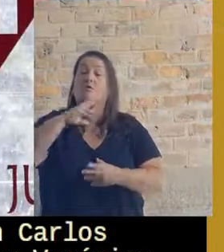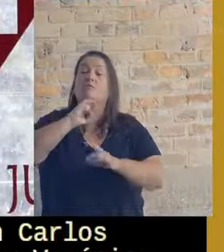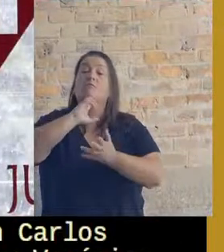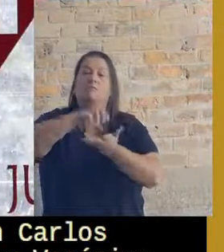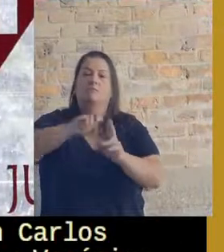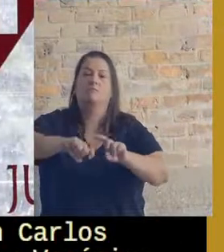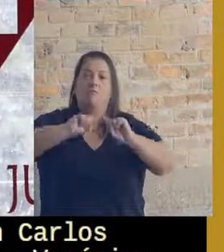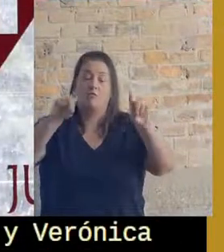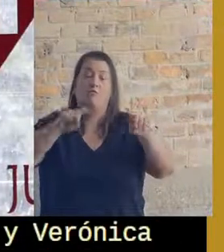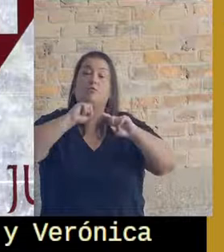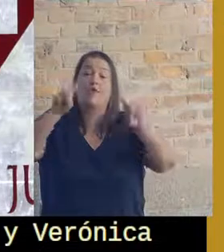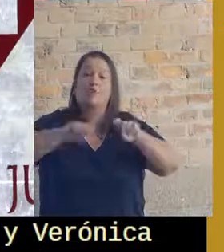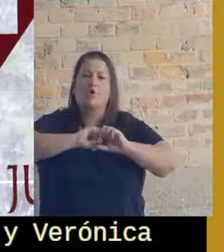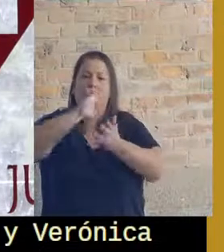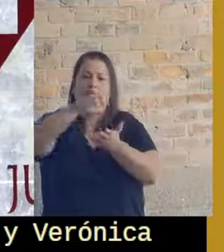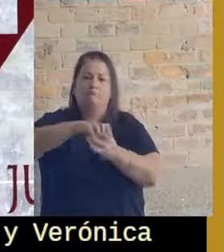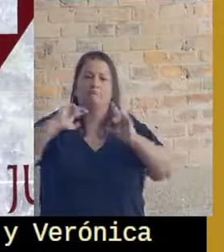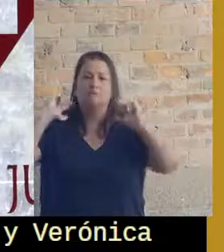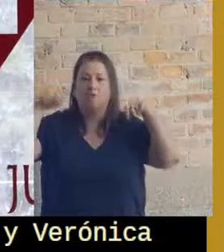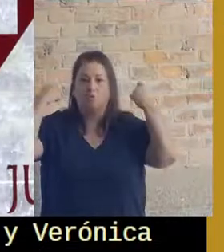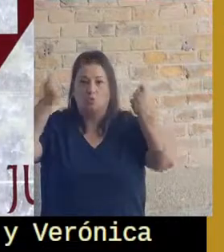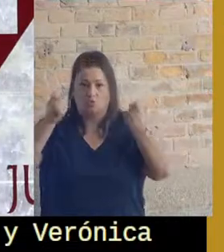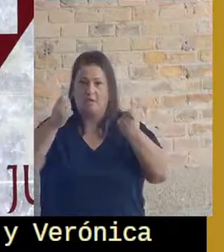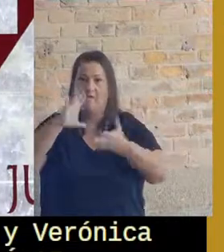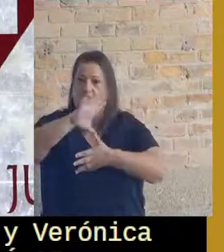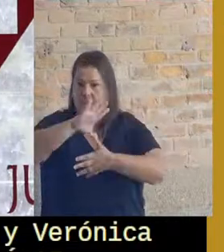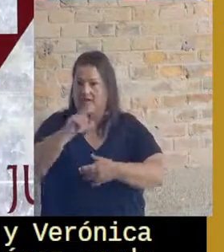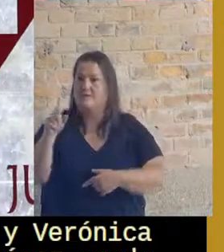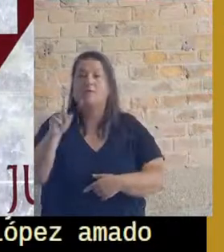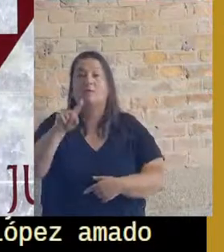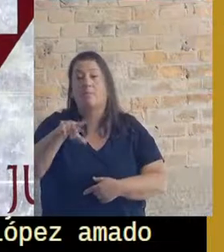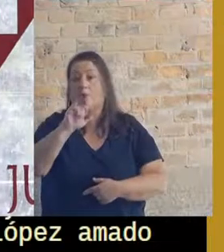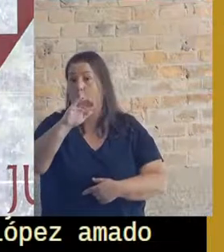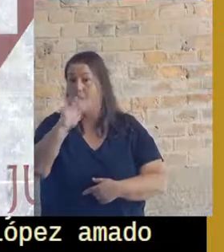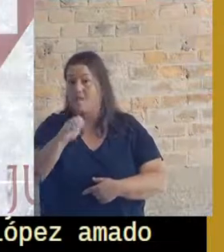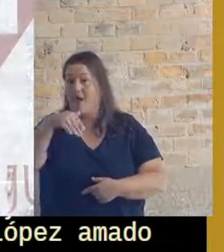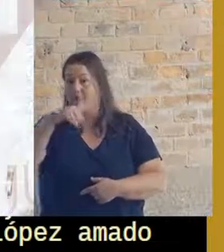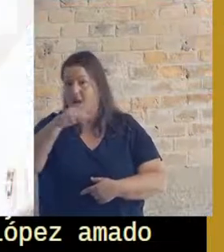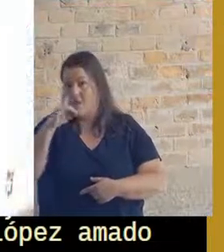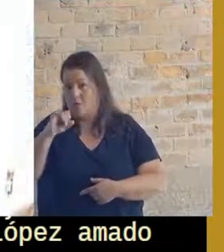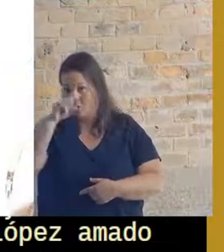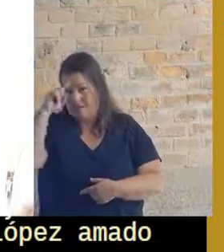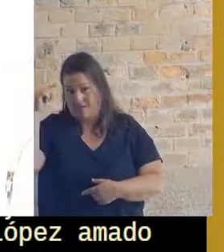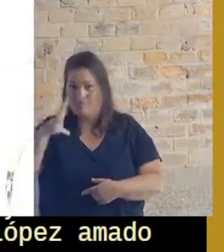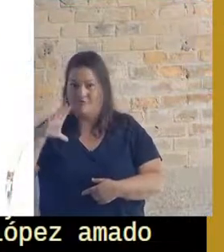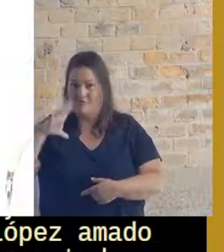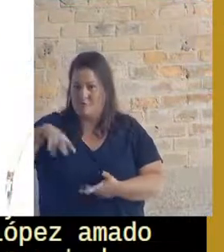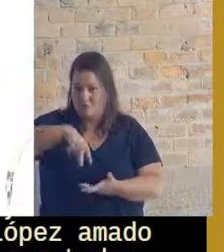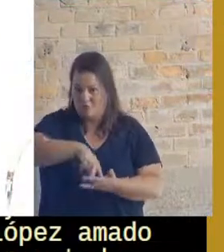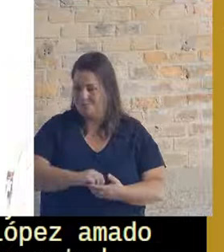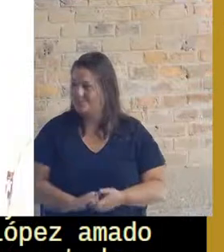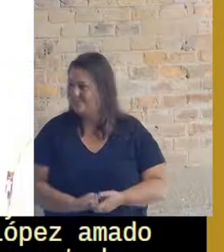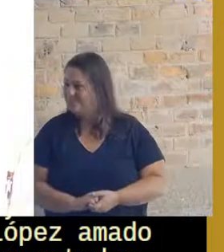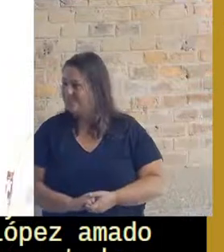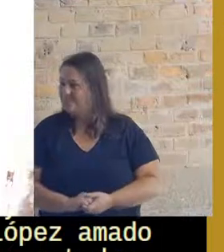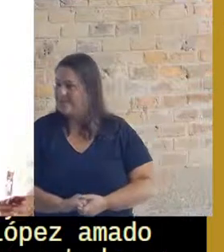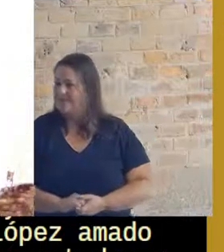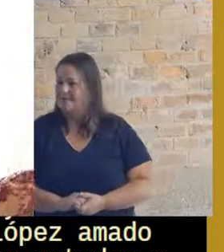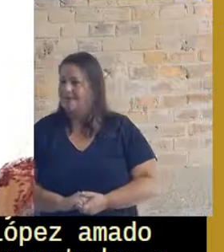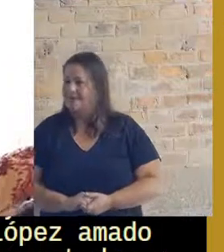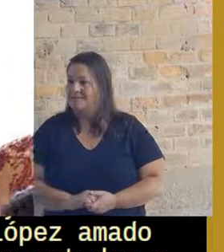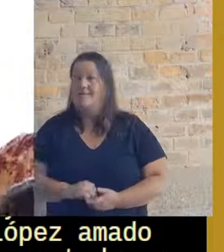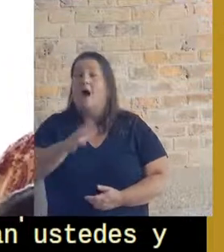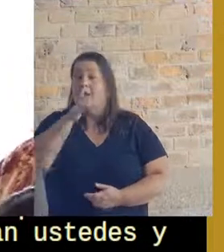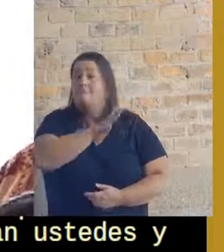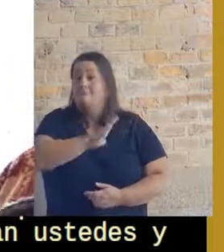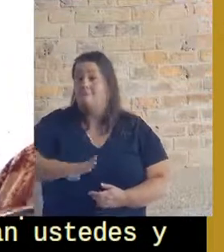iberoamericana de juste por favor María Ángeles López amado directora general de accesibilidad por favor suban ustedes y